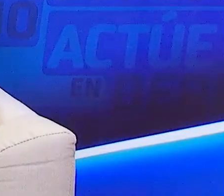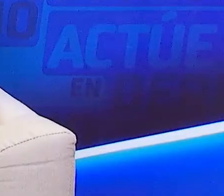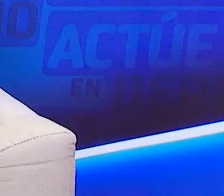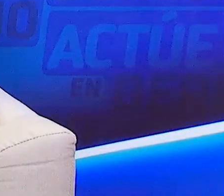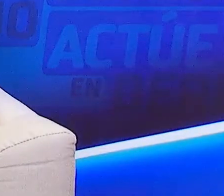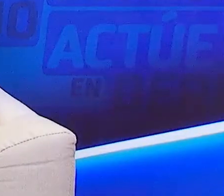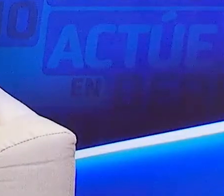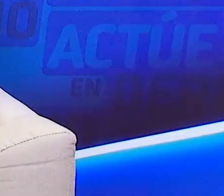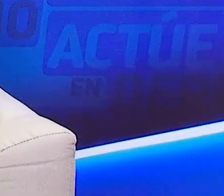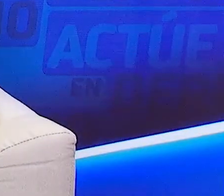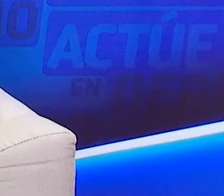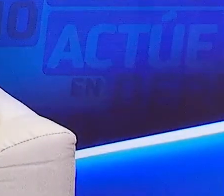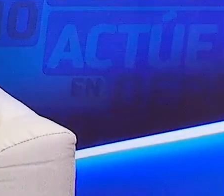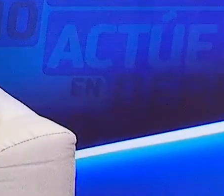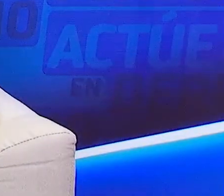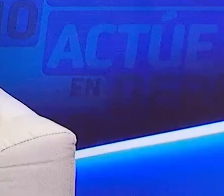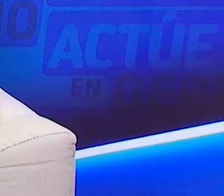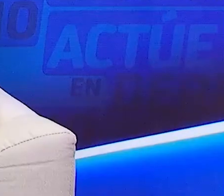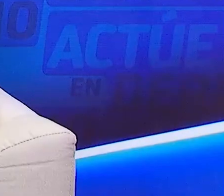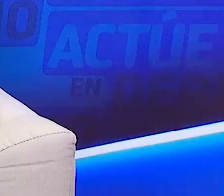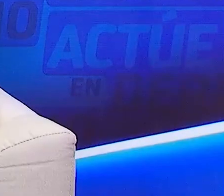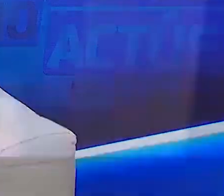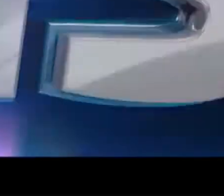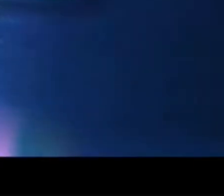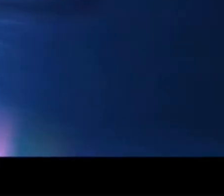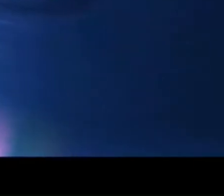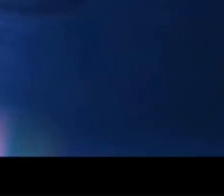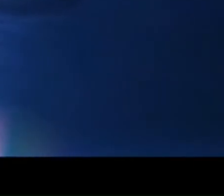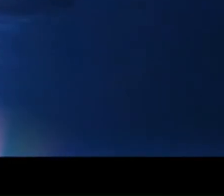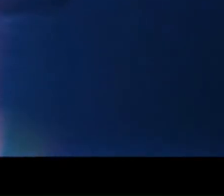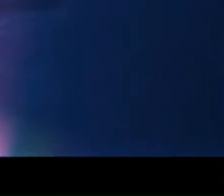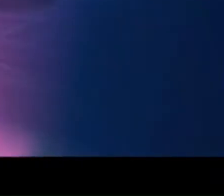día, pensiones, jueves de pensiones en Actúa en Derecho.